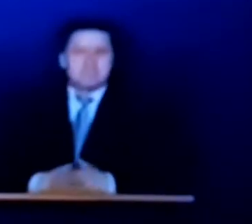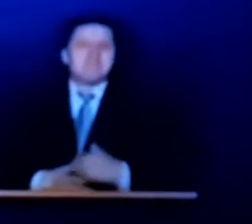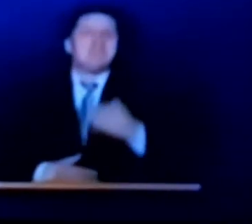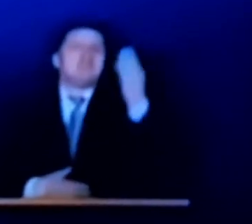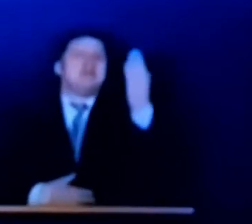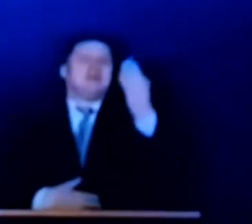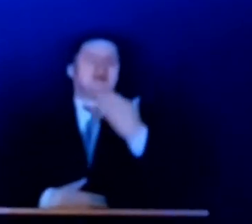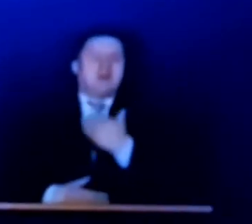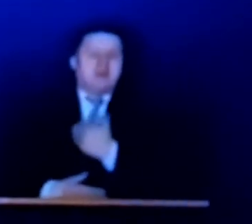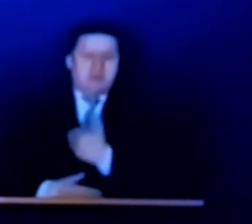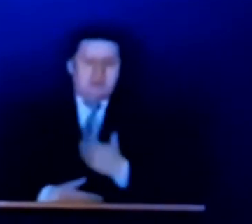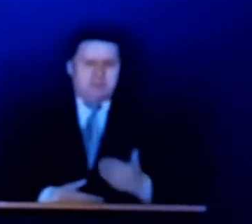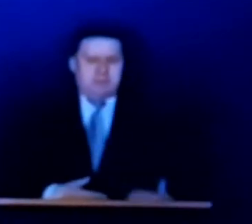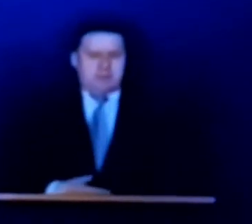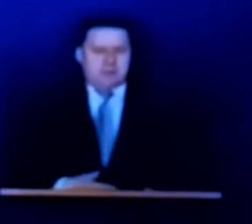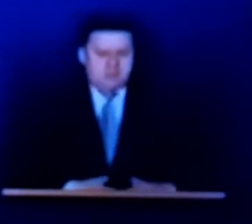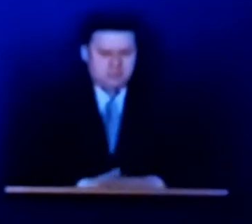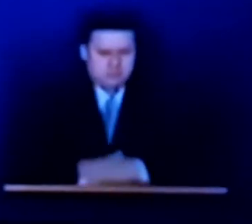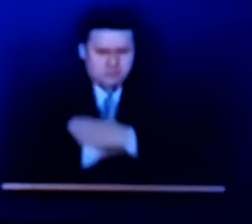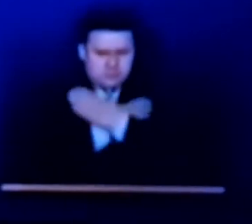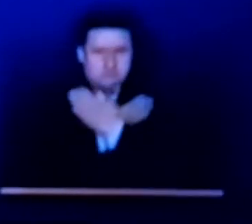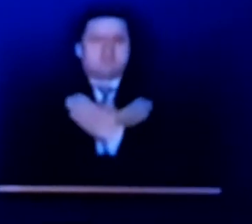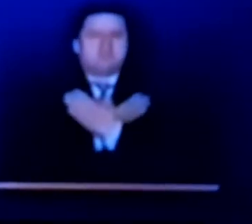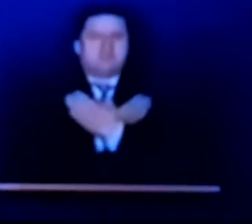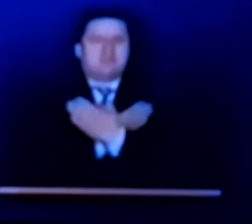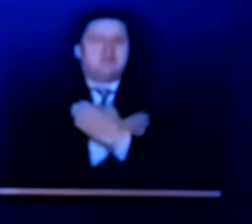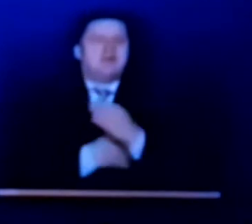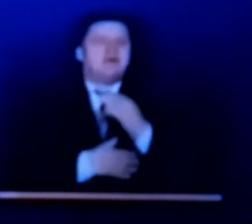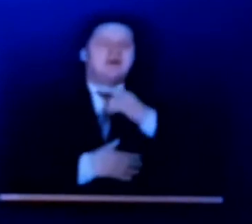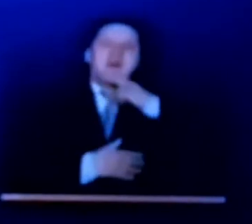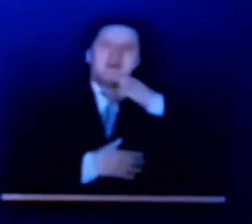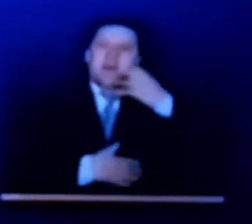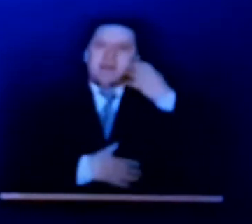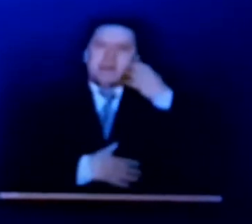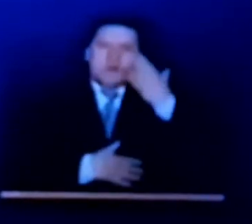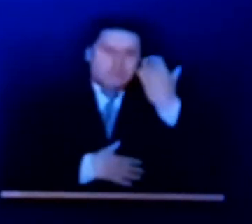Señor presidente de la República, Iván Duque,